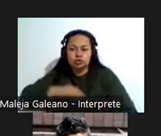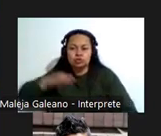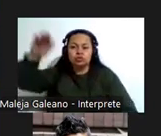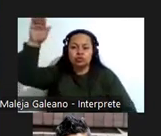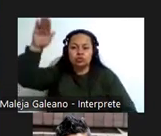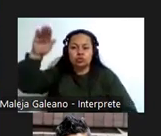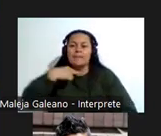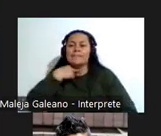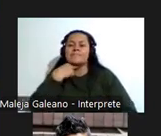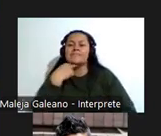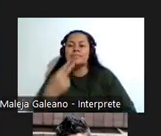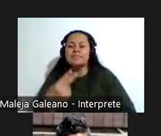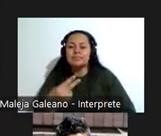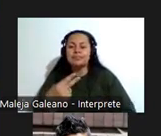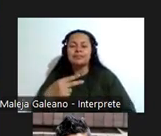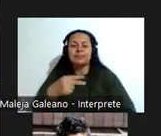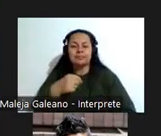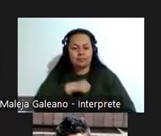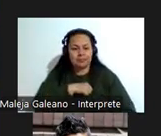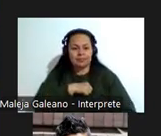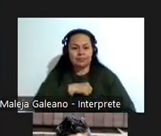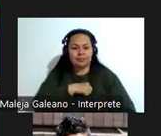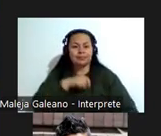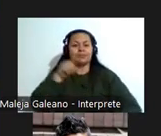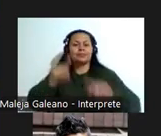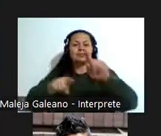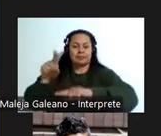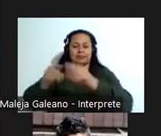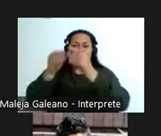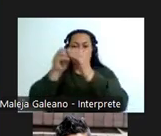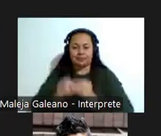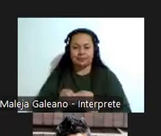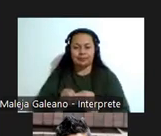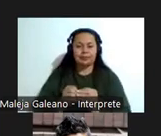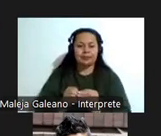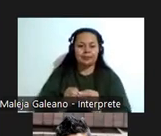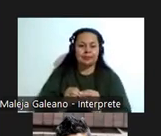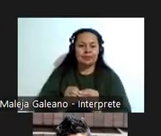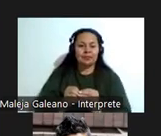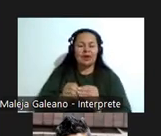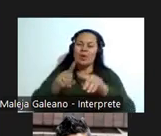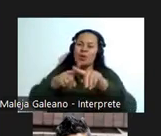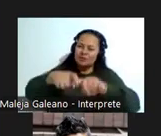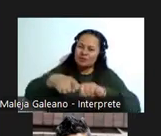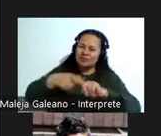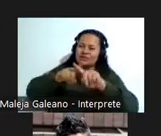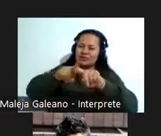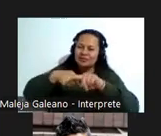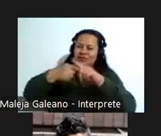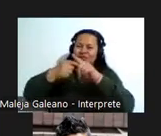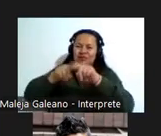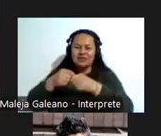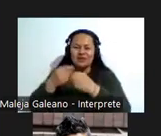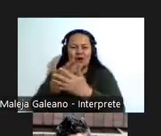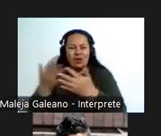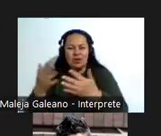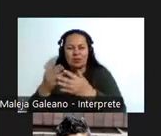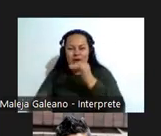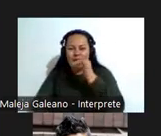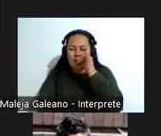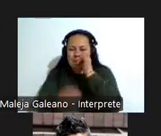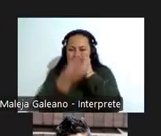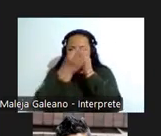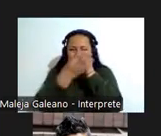que hay. Y allí es donde se ha tejido algo que yo he denominado una pedagogía amorosa,